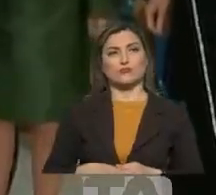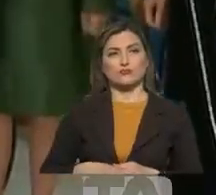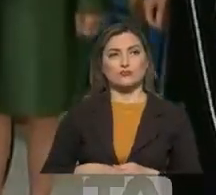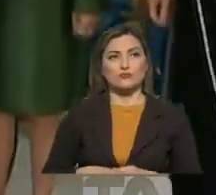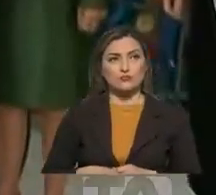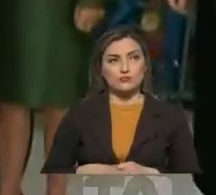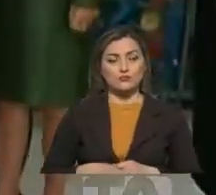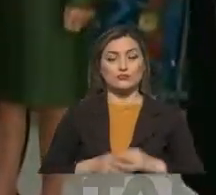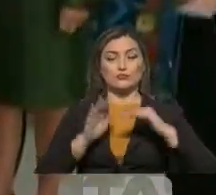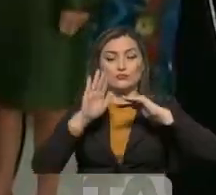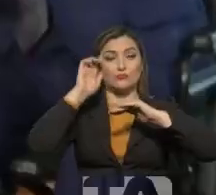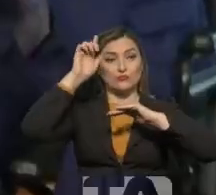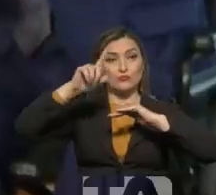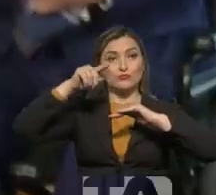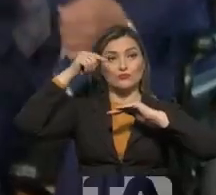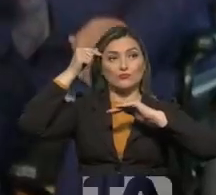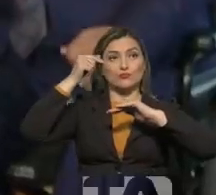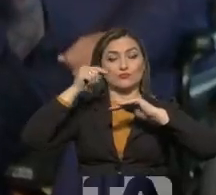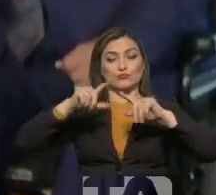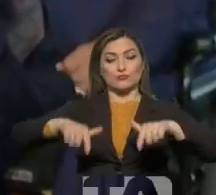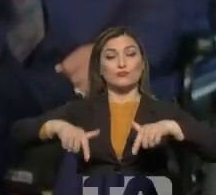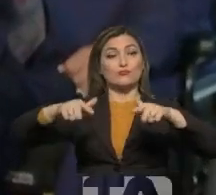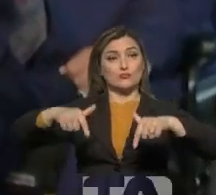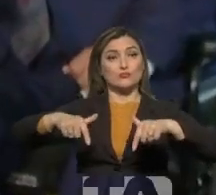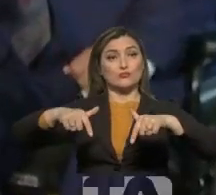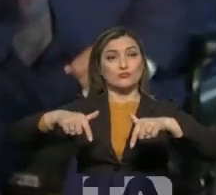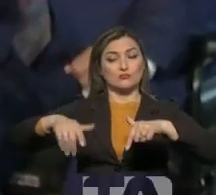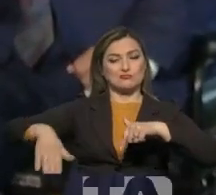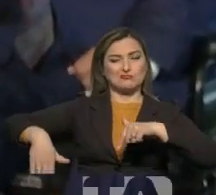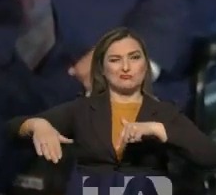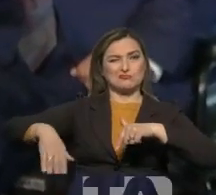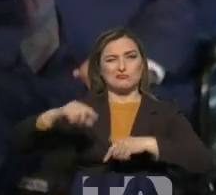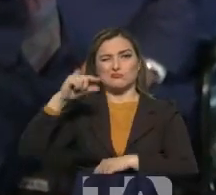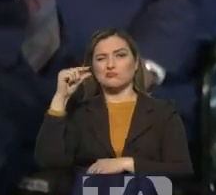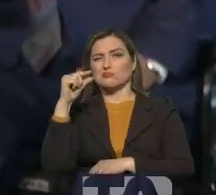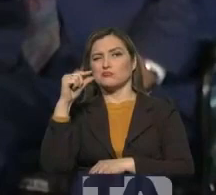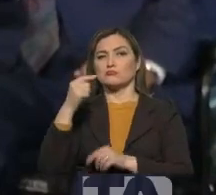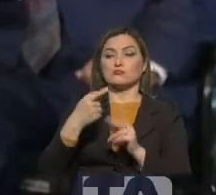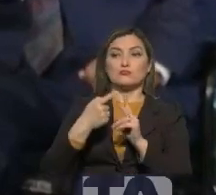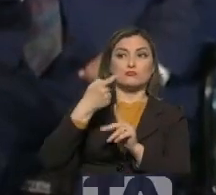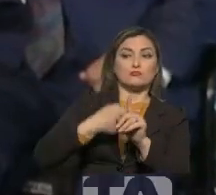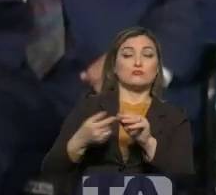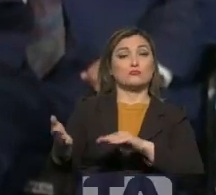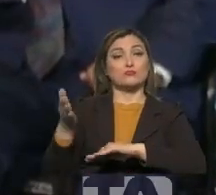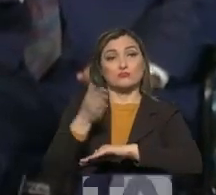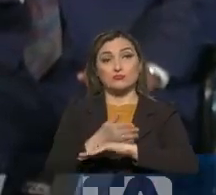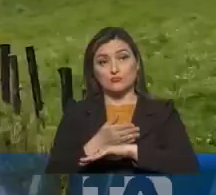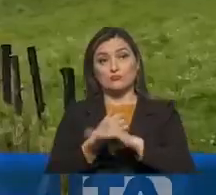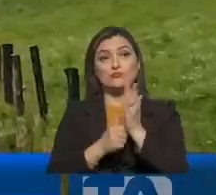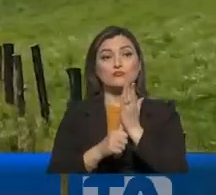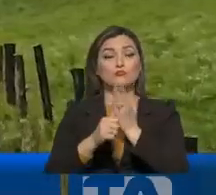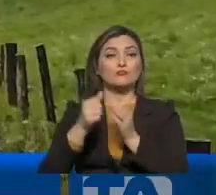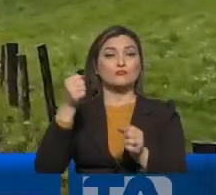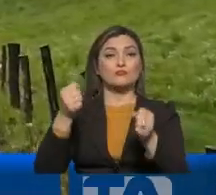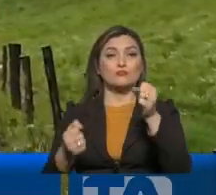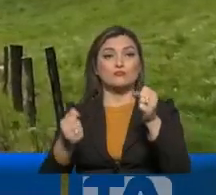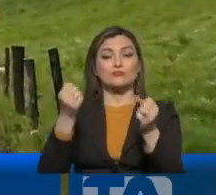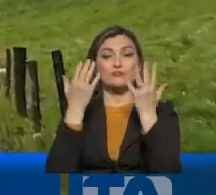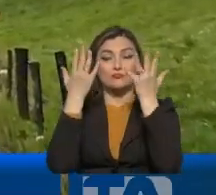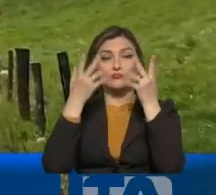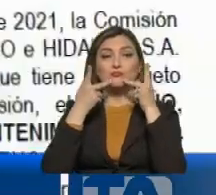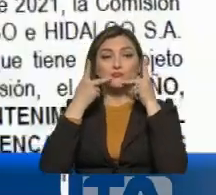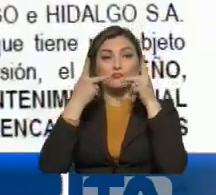el compromiso del gobierno saliente con el nuevo llegó un poco tarde puesto que apenas un mes antes el ministerio de transporte y obras